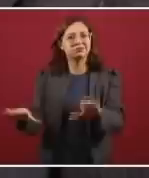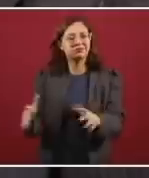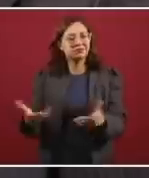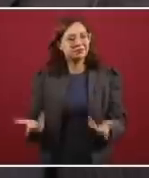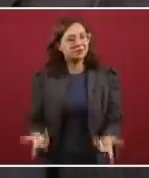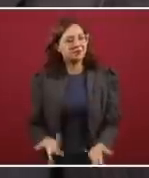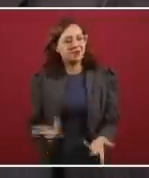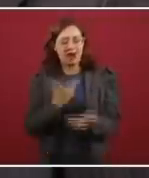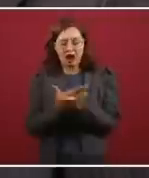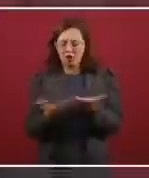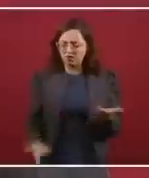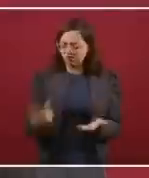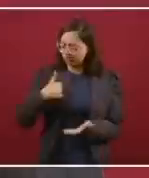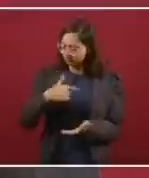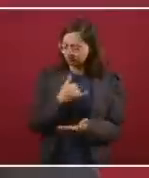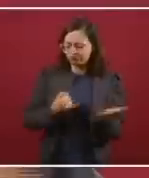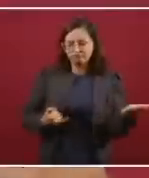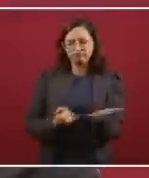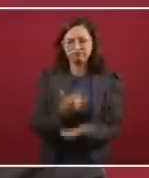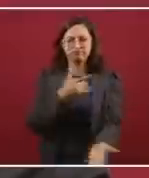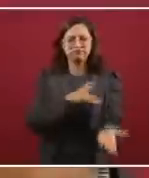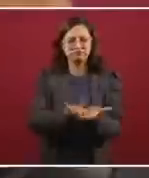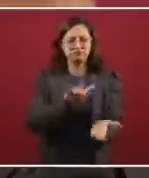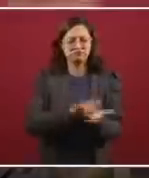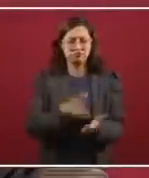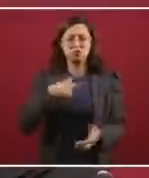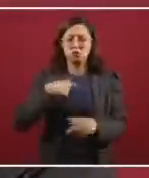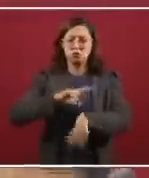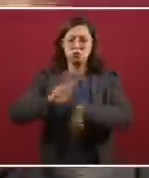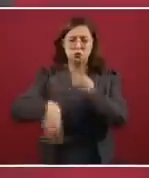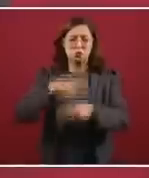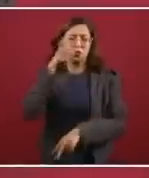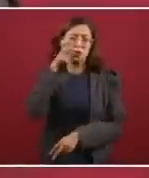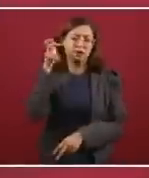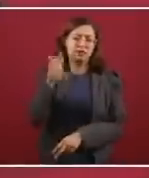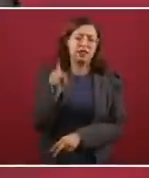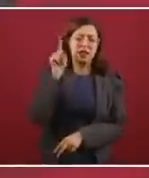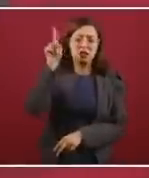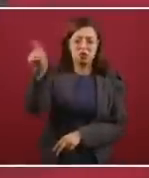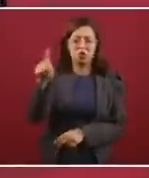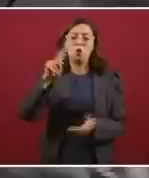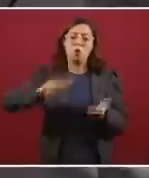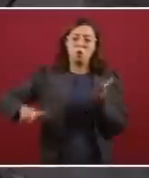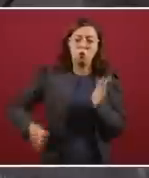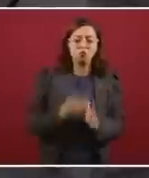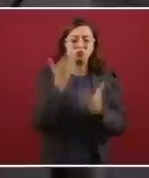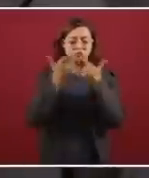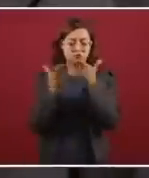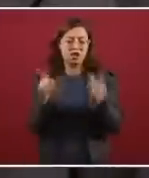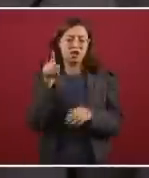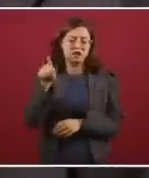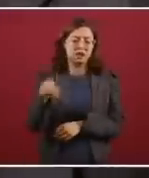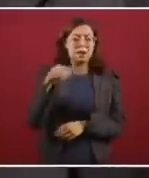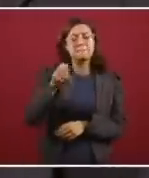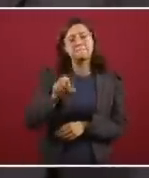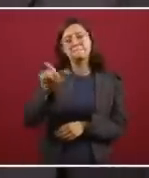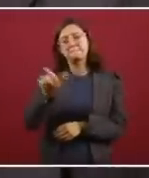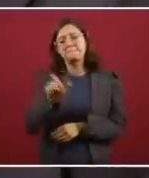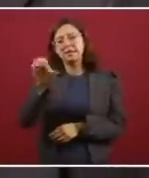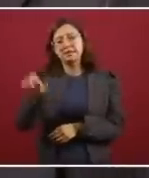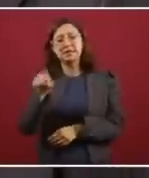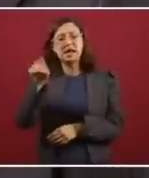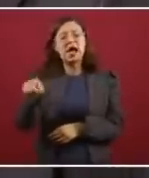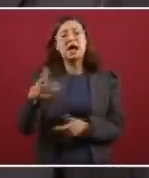voy a Hidalgo y voy a repetir que se abre el MEXE, que lo